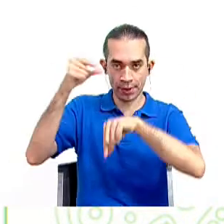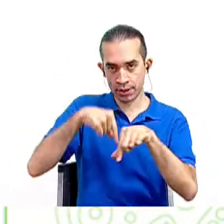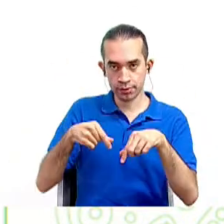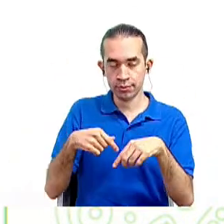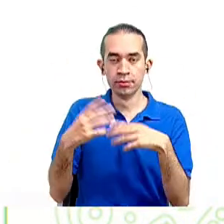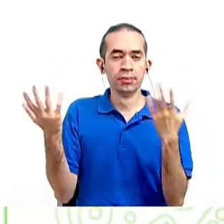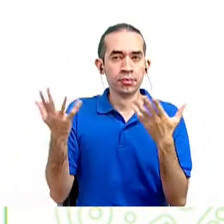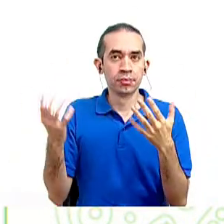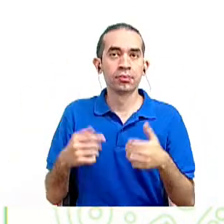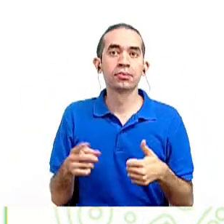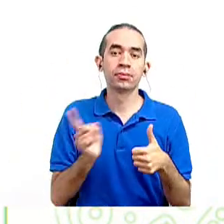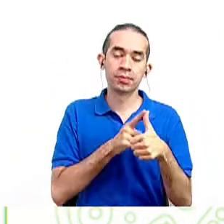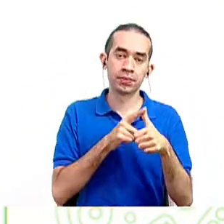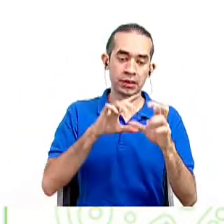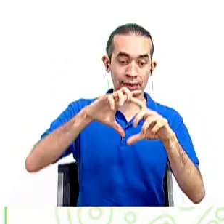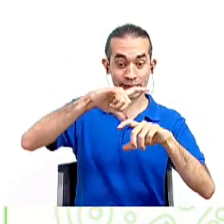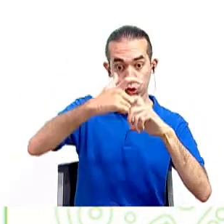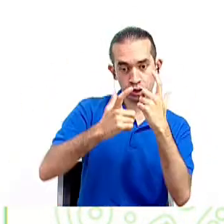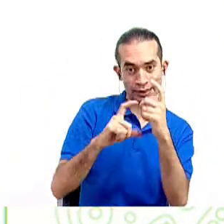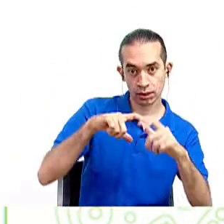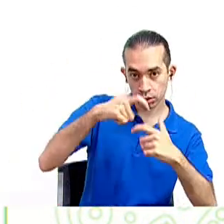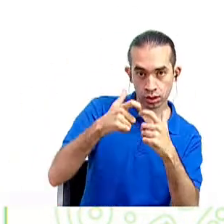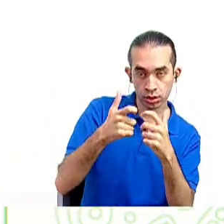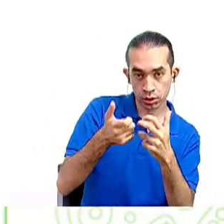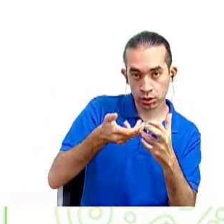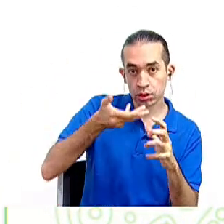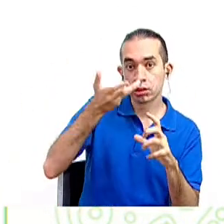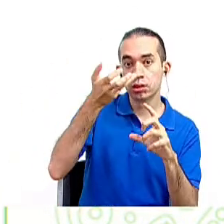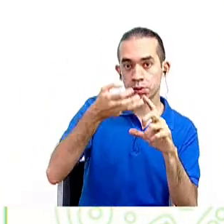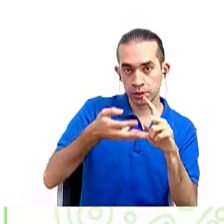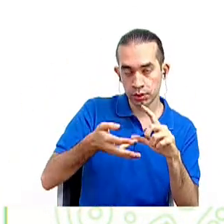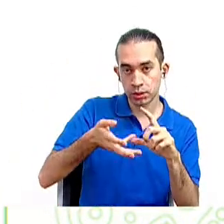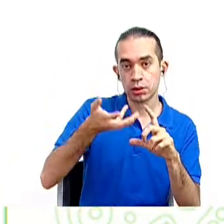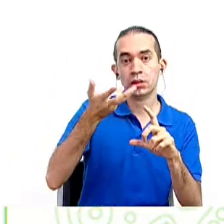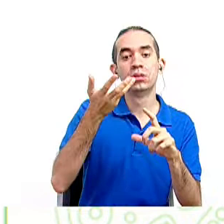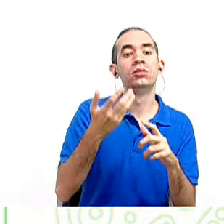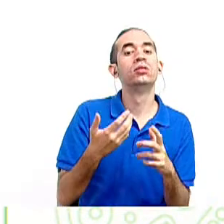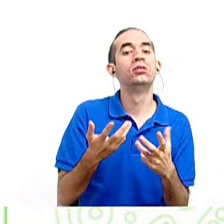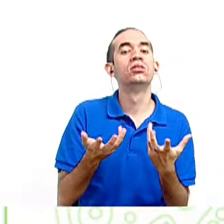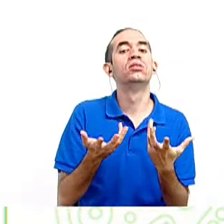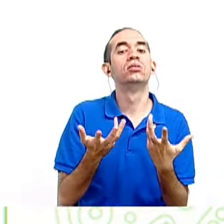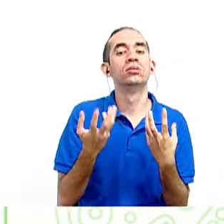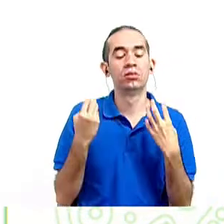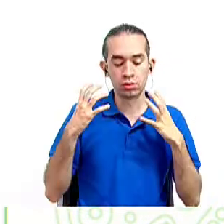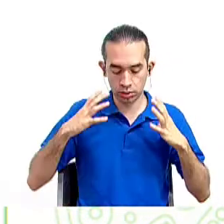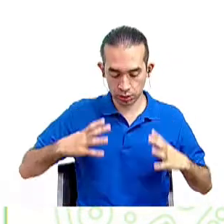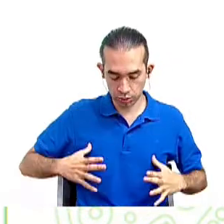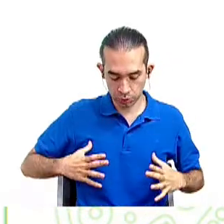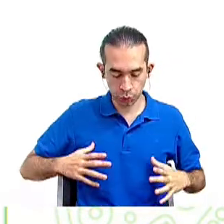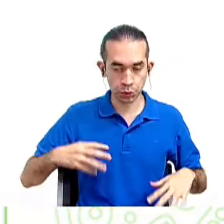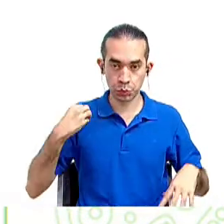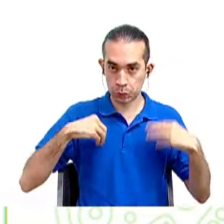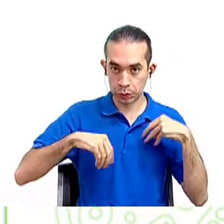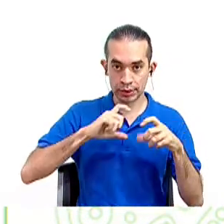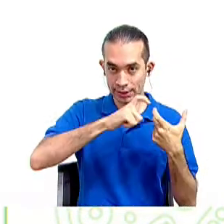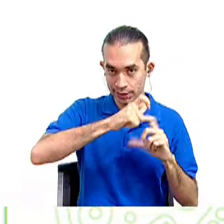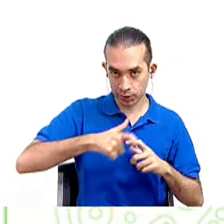esos eventos? La respiración celular, que es la respiración que hacemos nosotros en todas las células de nuestro